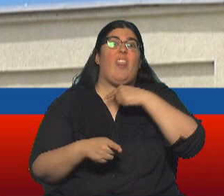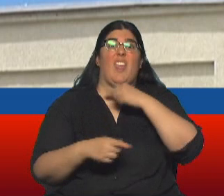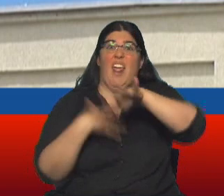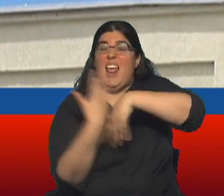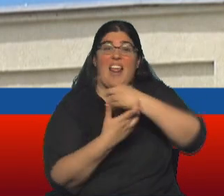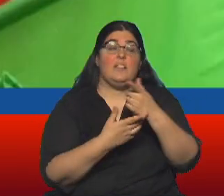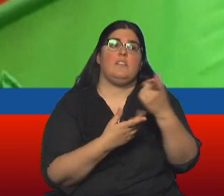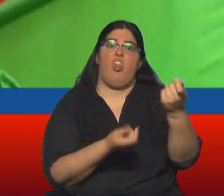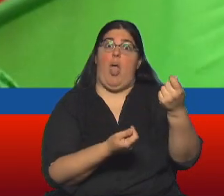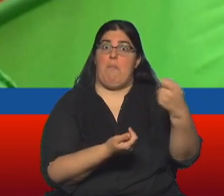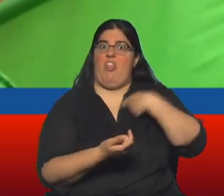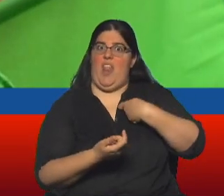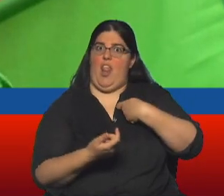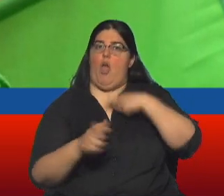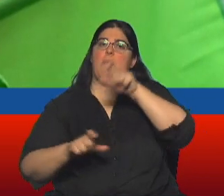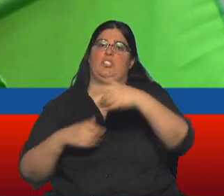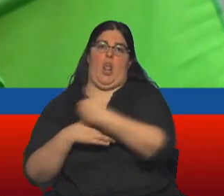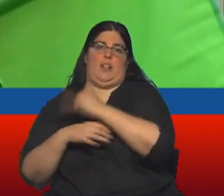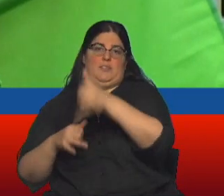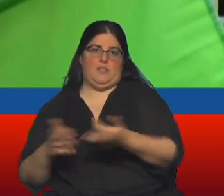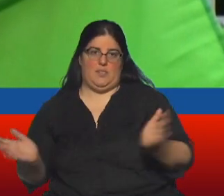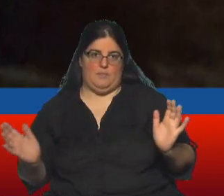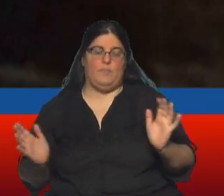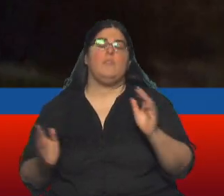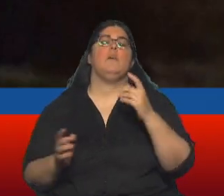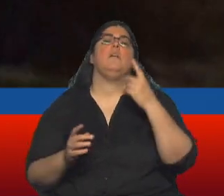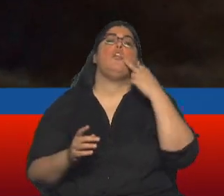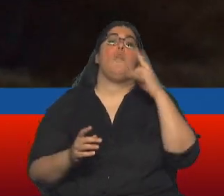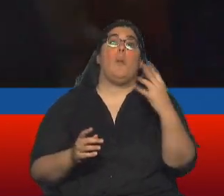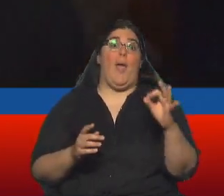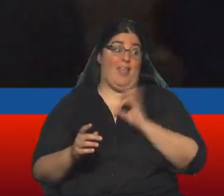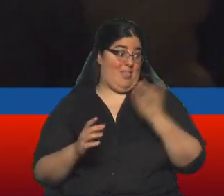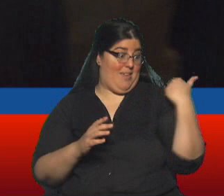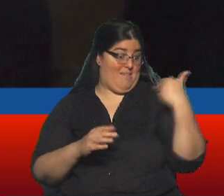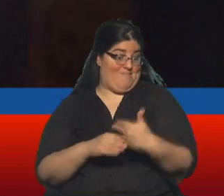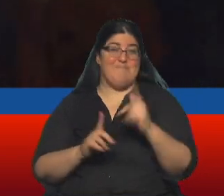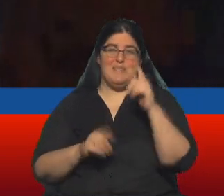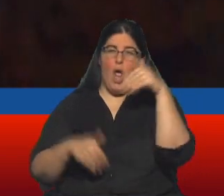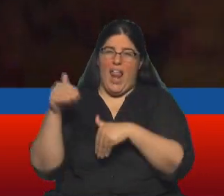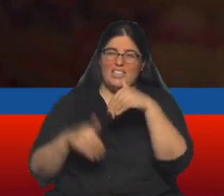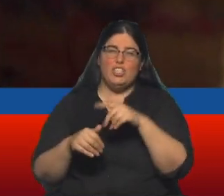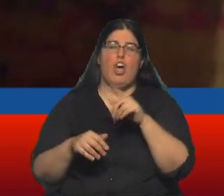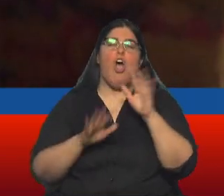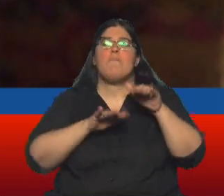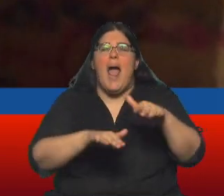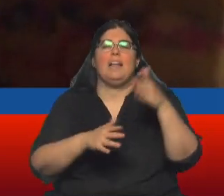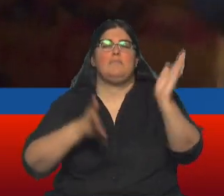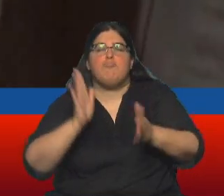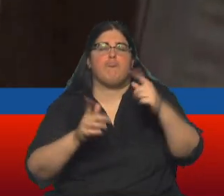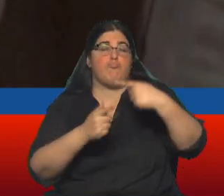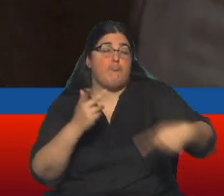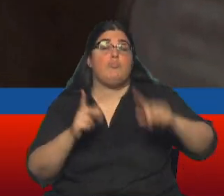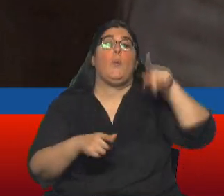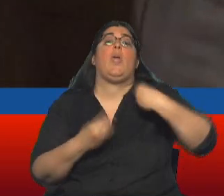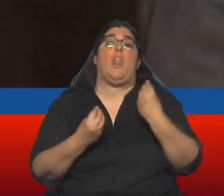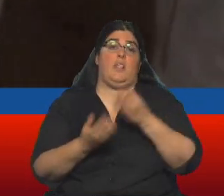denme dinero. Y el tercer punto es, a partir del año 2020, a partir de estas elecciones, de la represión, de las torturas y demás,